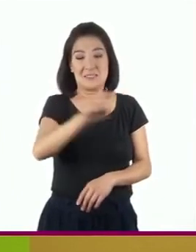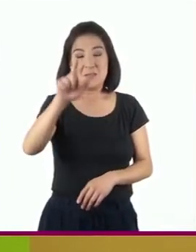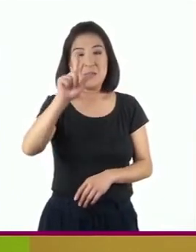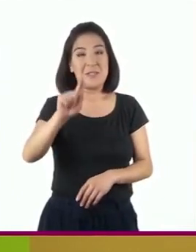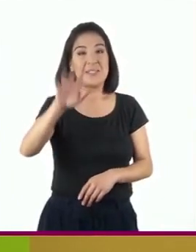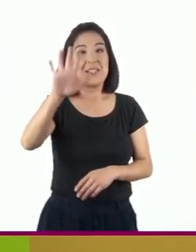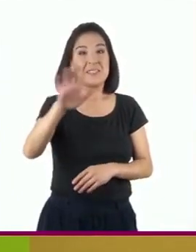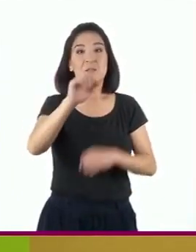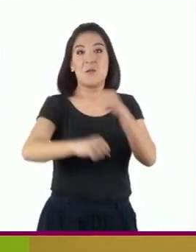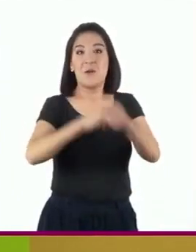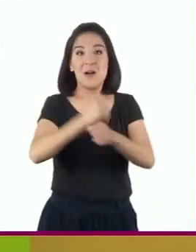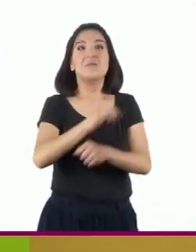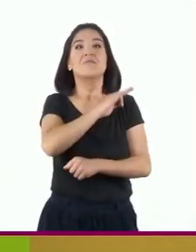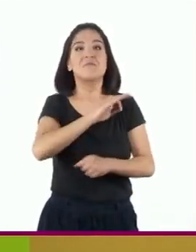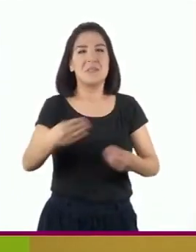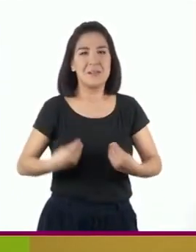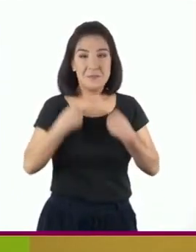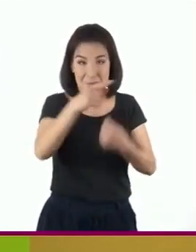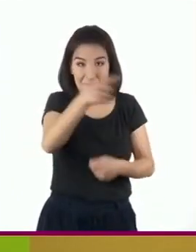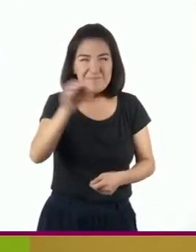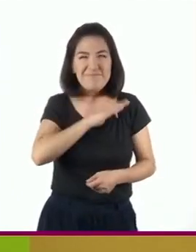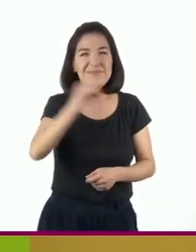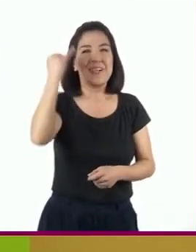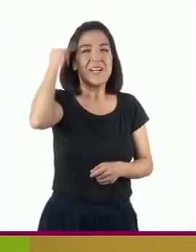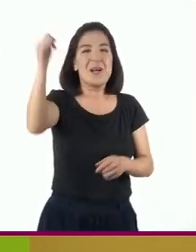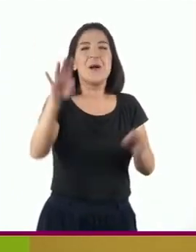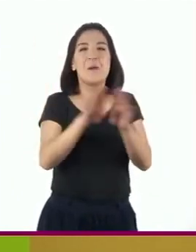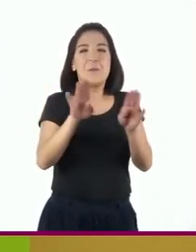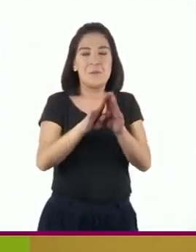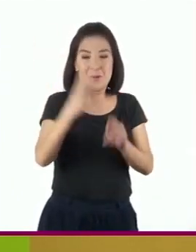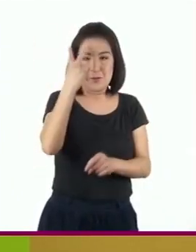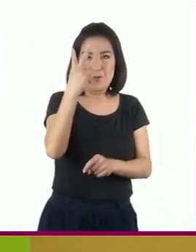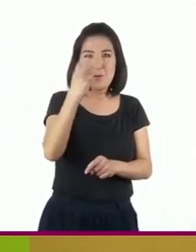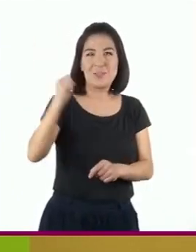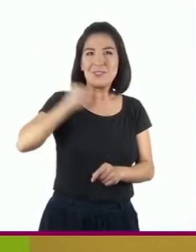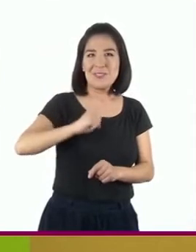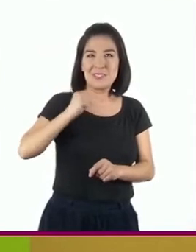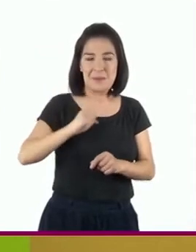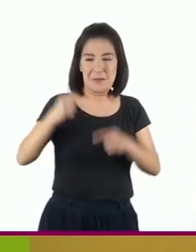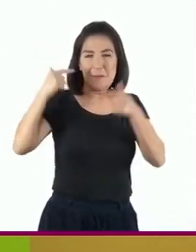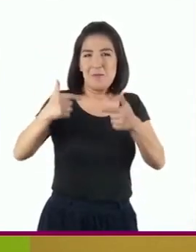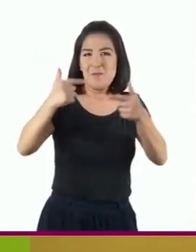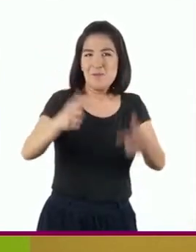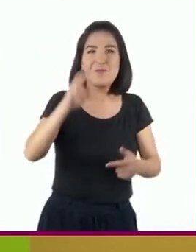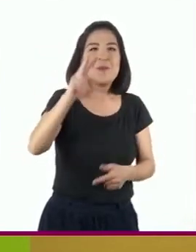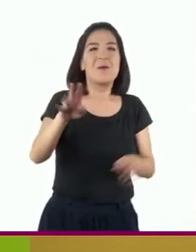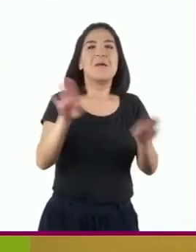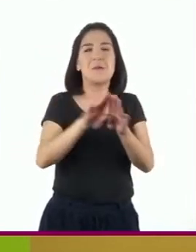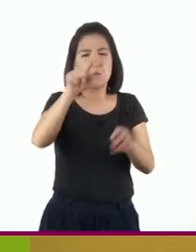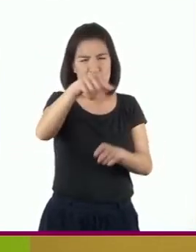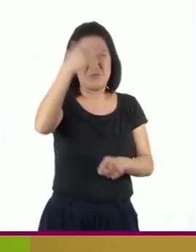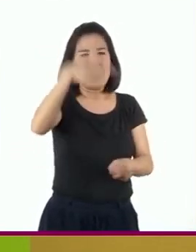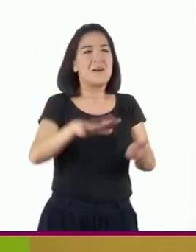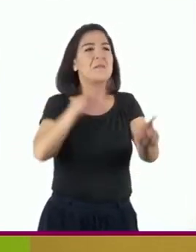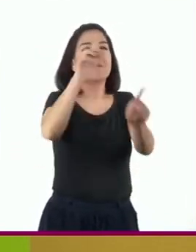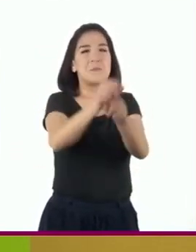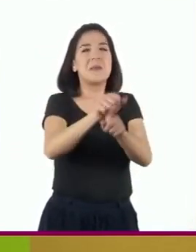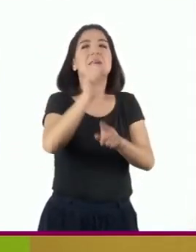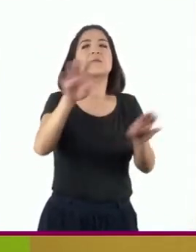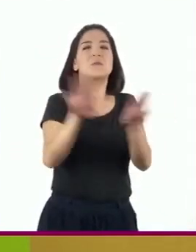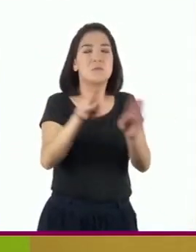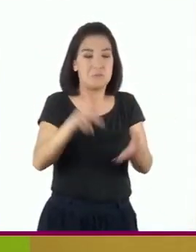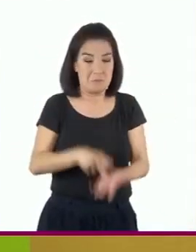¿Sabías que las tortugas gigantes son de los reptiles más antiguos del mundo? Y que se ha registrado que la más